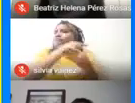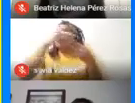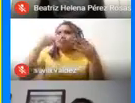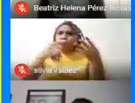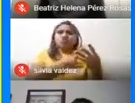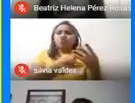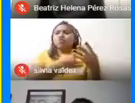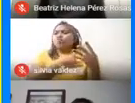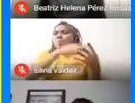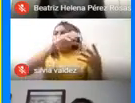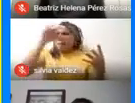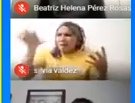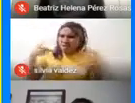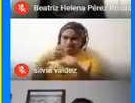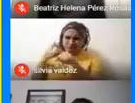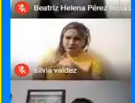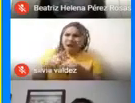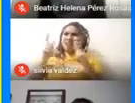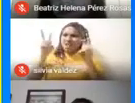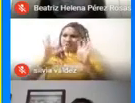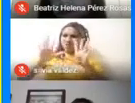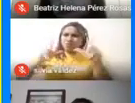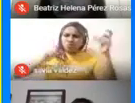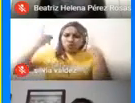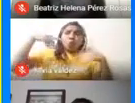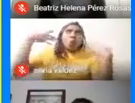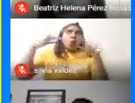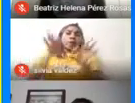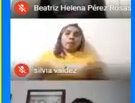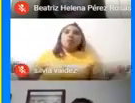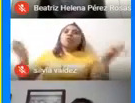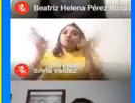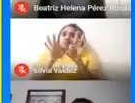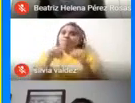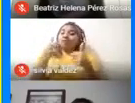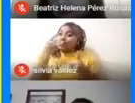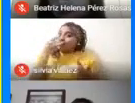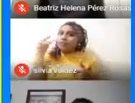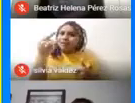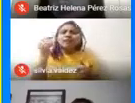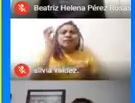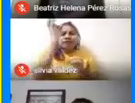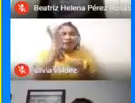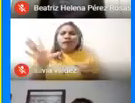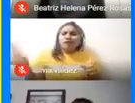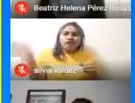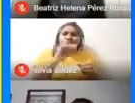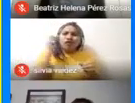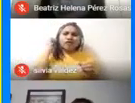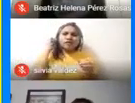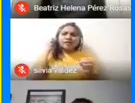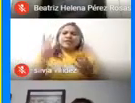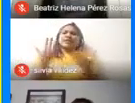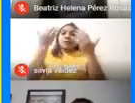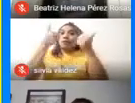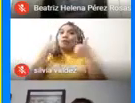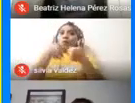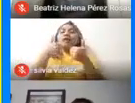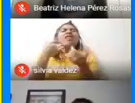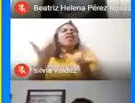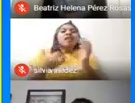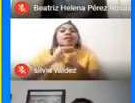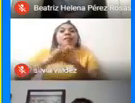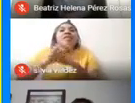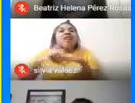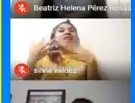universidades ahí hablando sobre temas de turismo muy, muy importantes y muy, muy interesantes, que seguro que a todos nos van a servir muchísimo. Así que la invitación